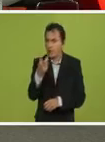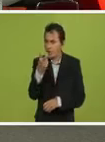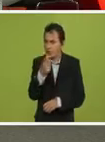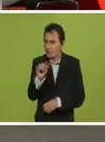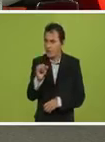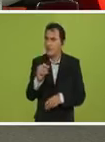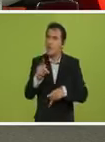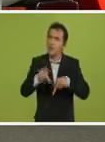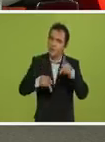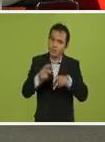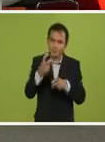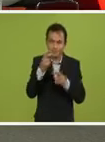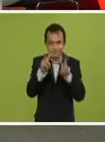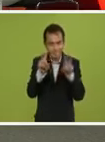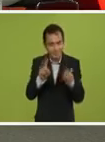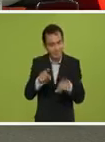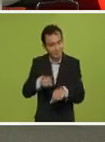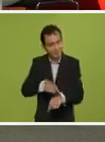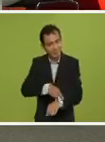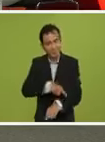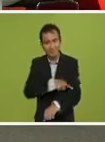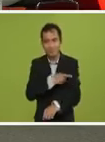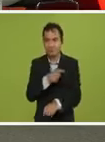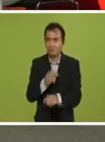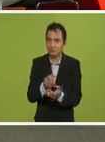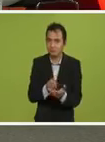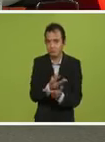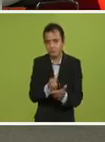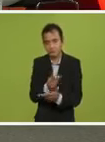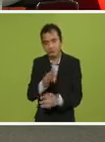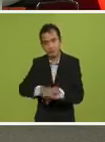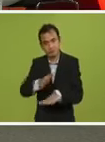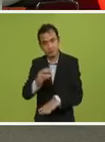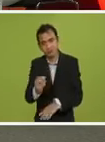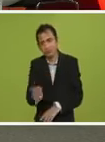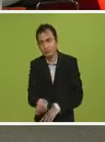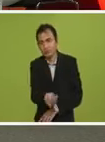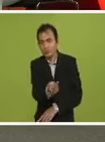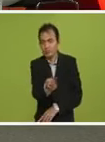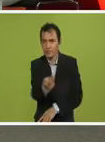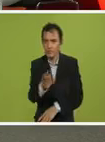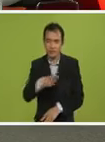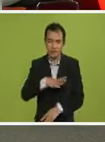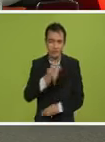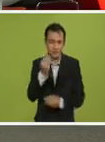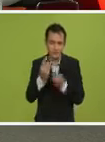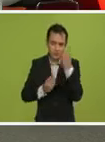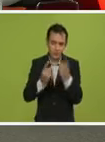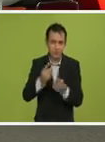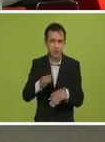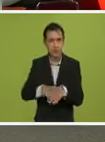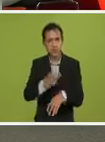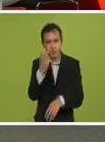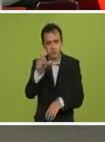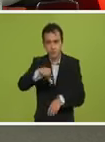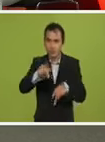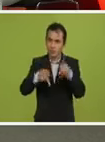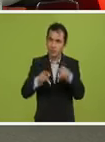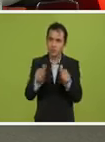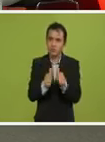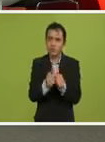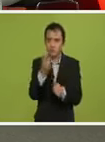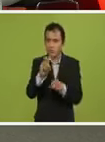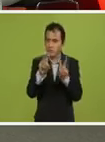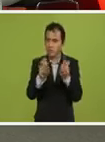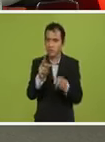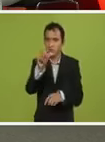es muy largo, es un tema en donde salen y salen y salen más preguntas, pero es por ello que hoy platicamos con los expertas en la materia, hablando